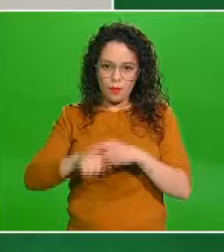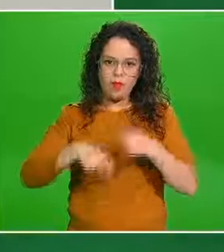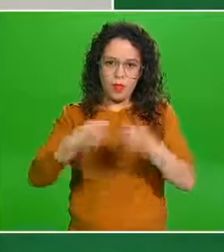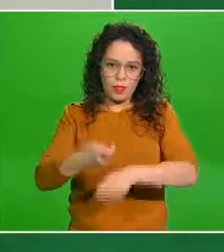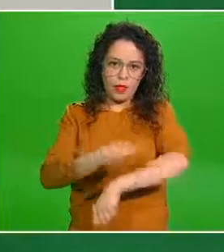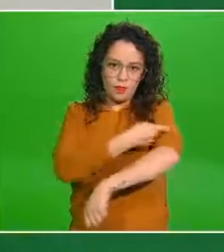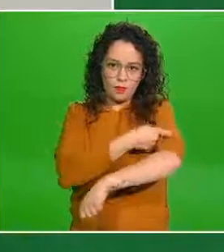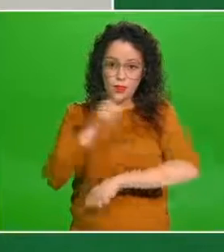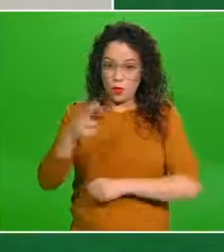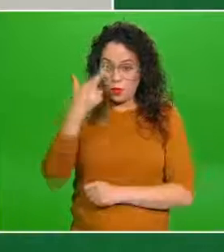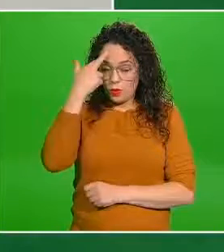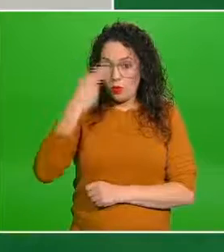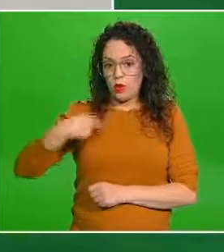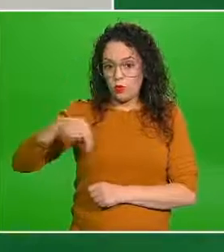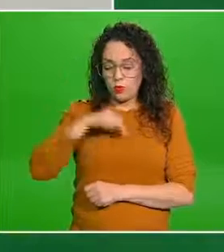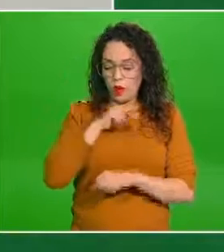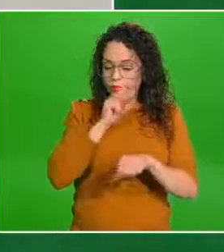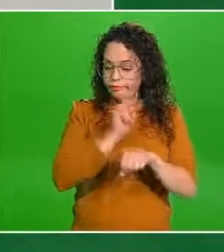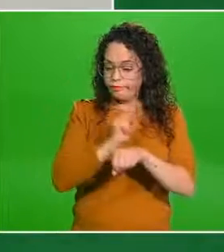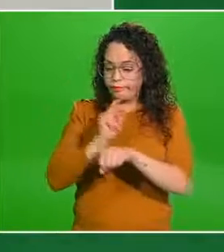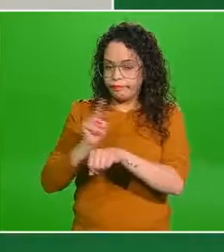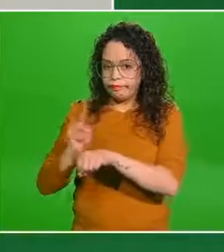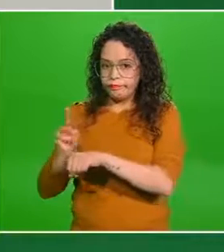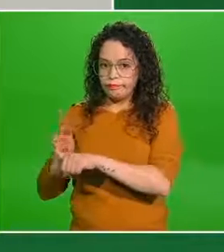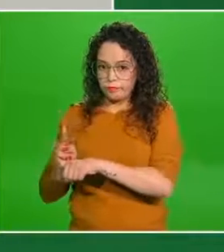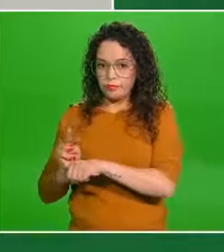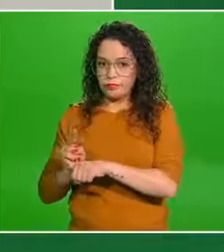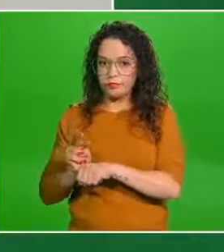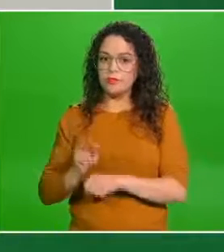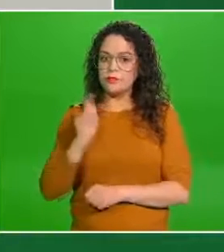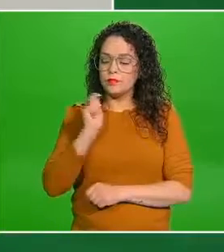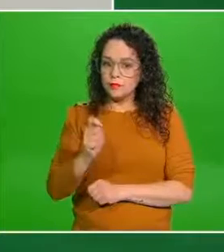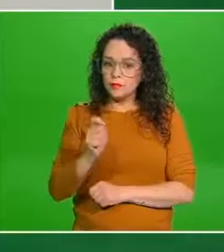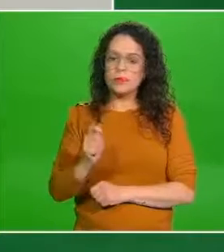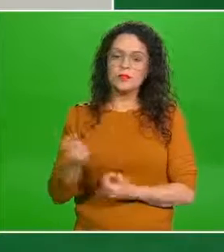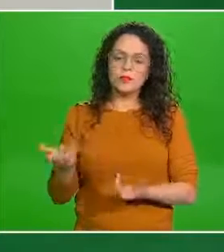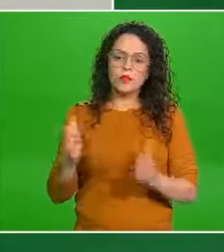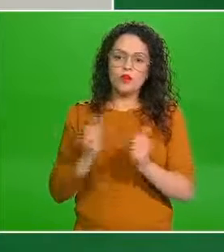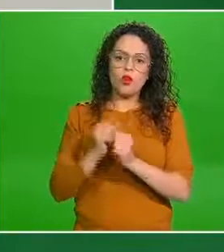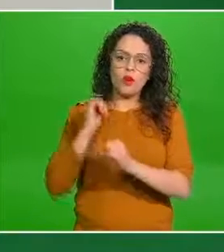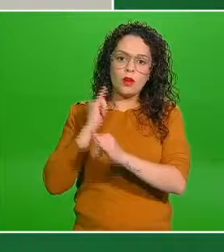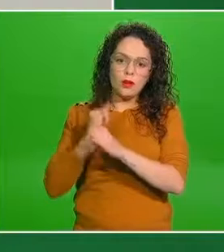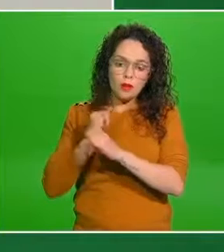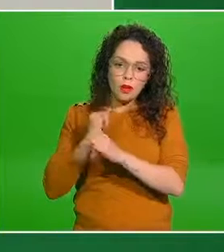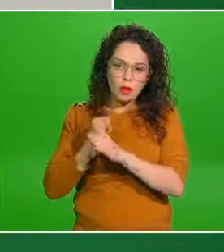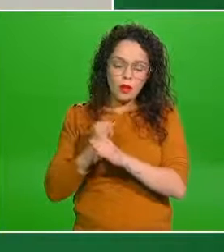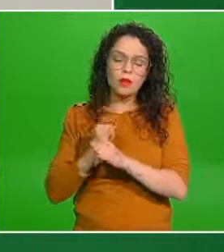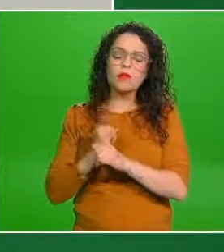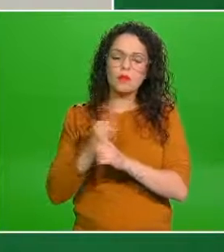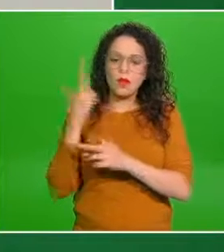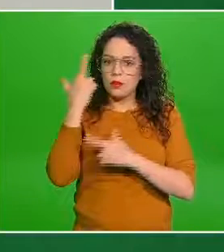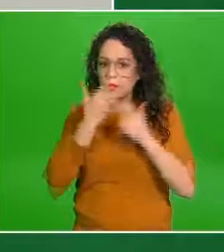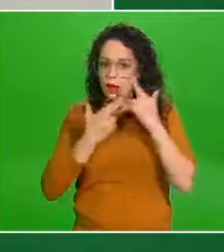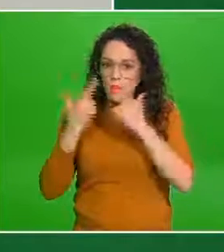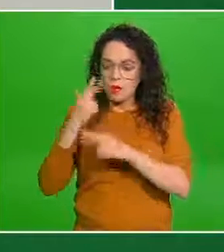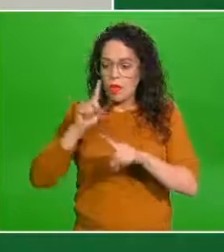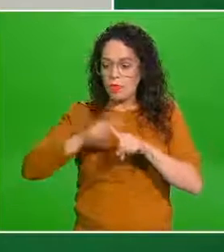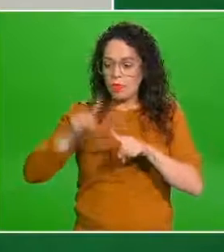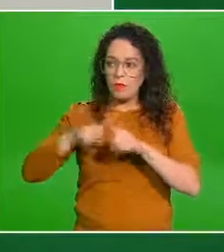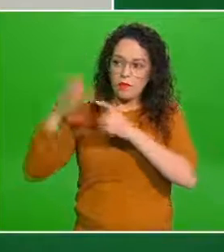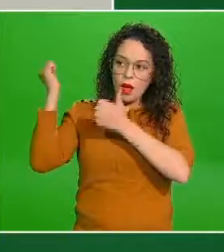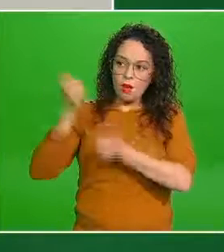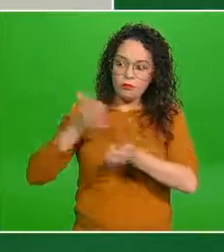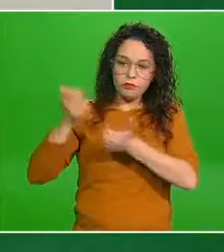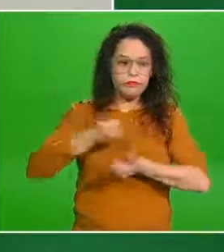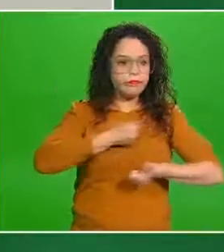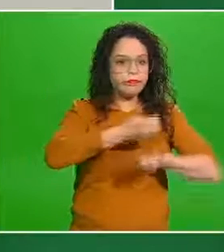a través de dispositivos electrónicos que están monitoreando los diferentes paquetes y la revisión de